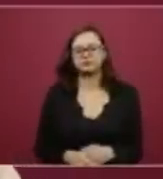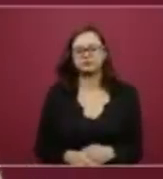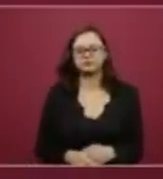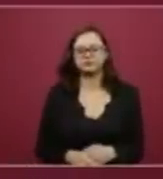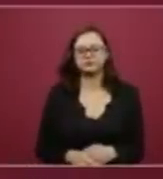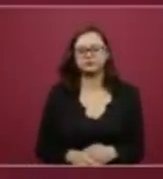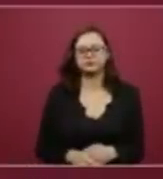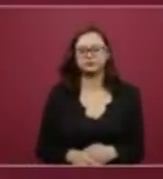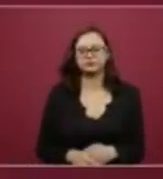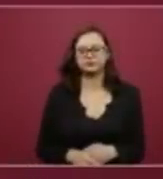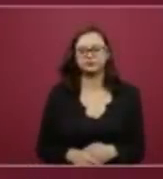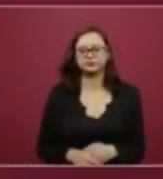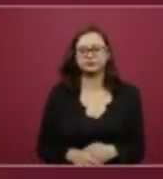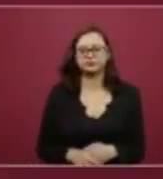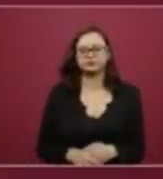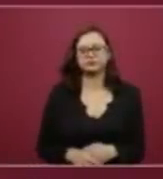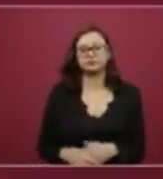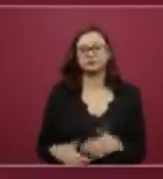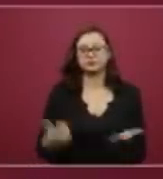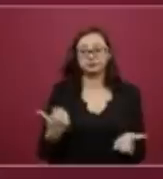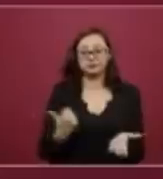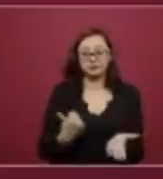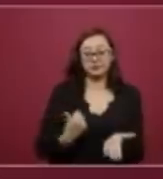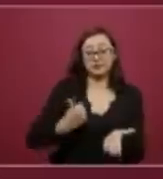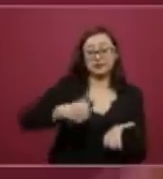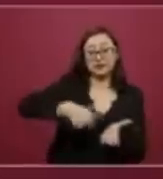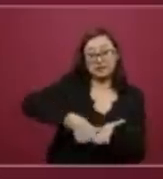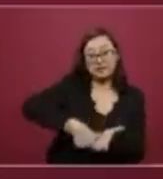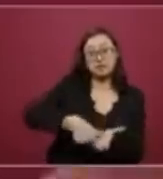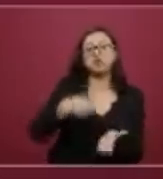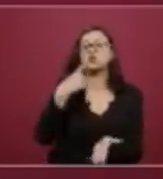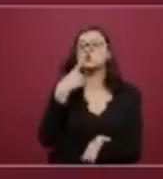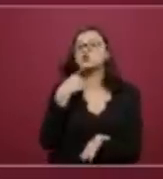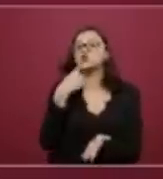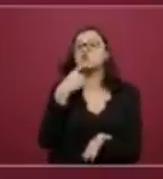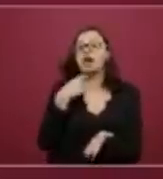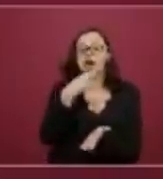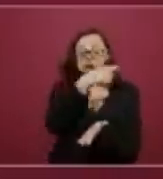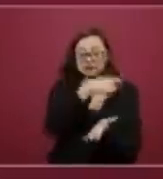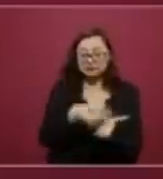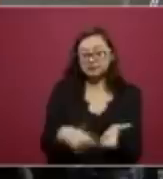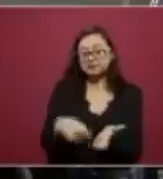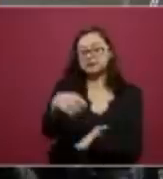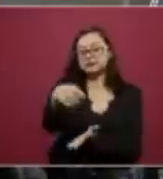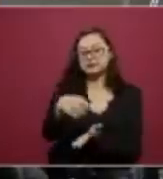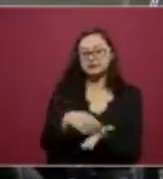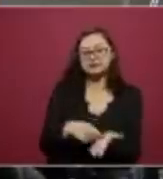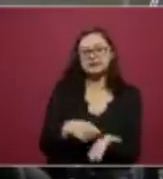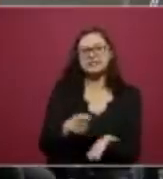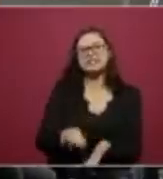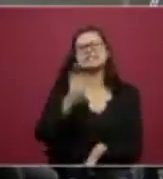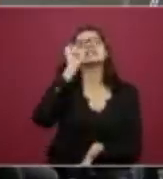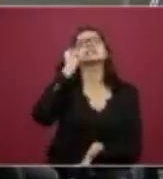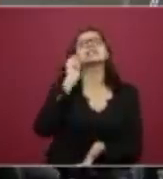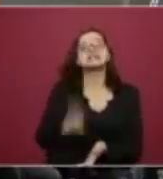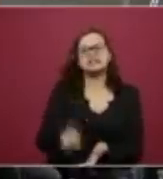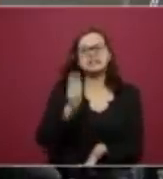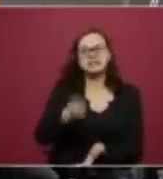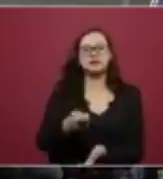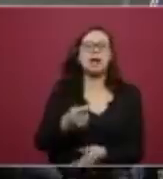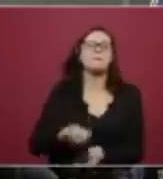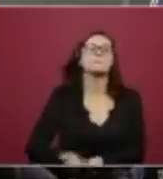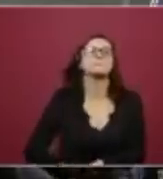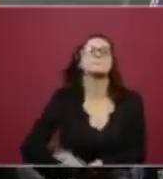Cancelar, les voy a explicar, cancelar una estampilla con tinta roja, que es lo que vamos a hacer hoy, significa la puesta en circulación por primera